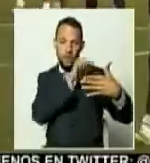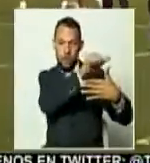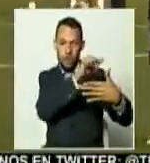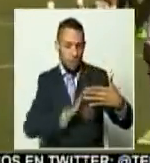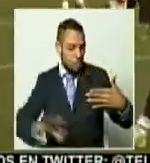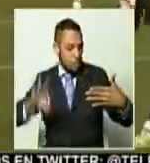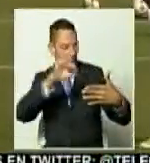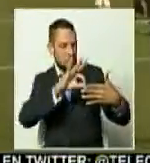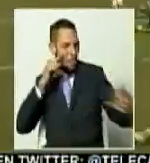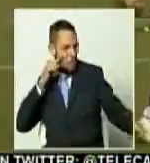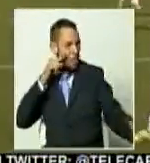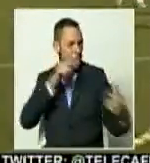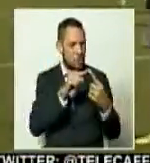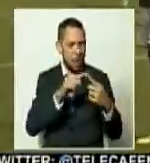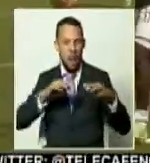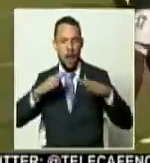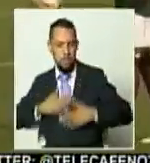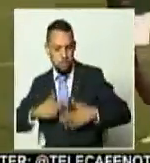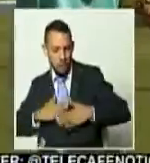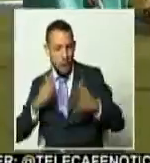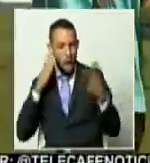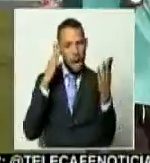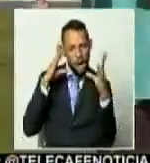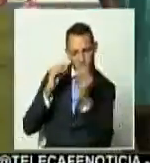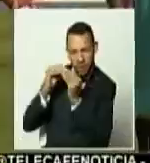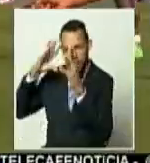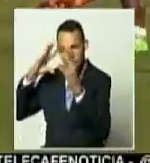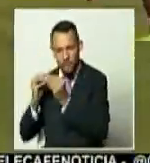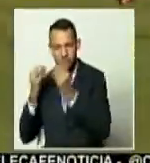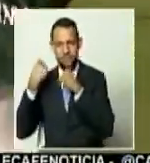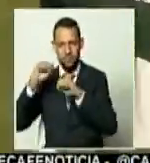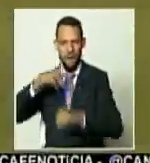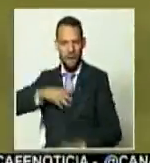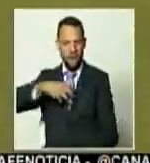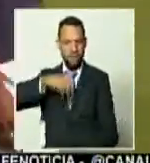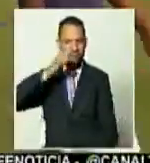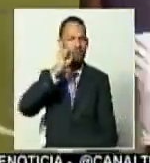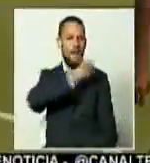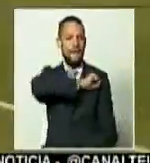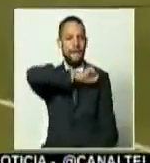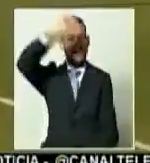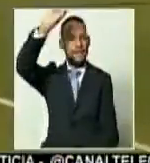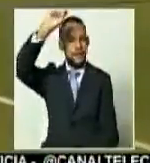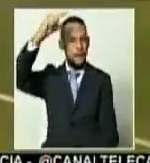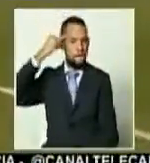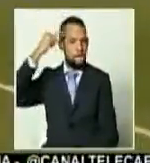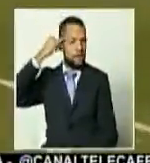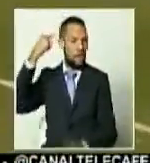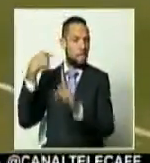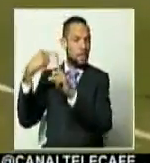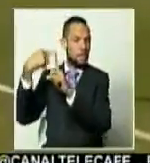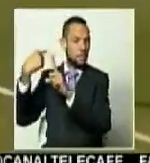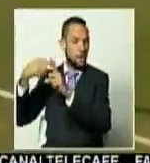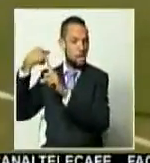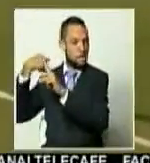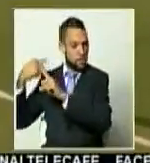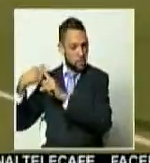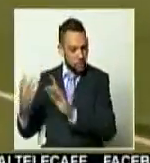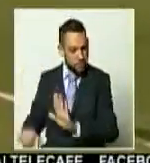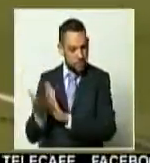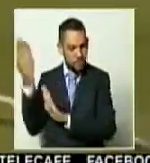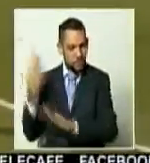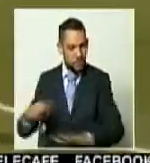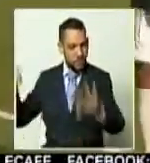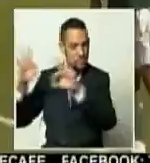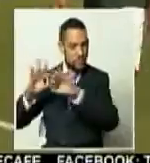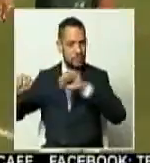se respira un buen ambiente, hay camaradería y deseos de triunfar. En la mente de los directivos, cuerpo técnico y jugadores, solo se